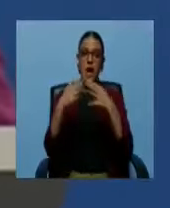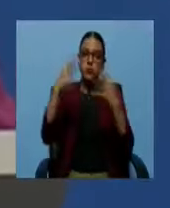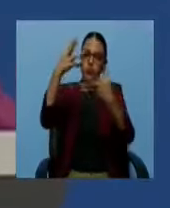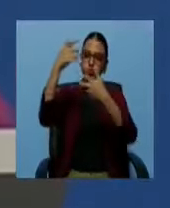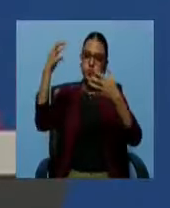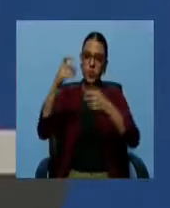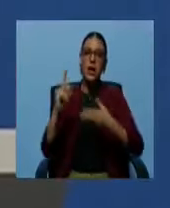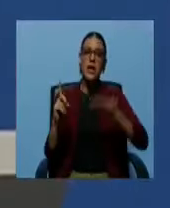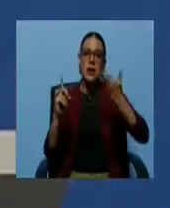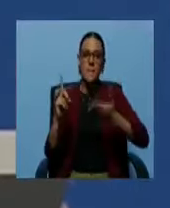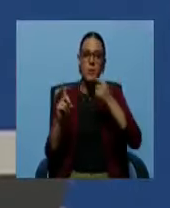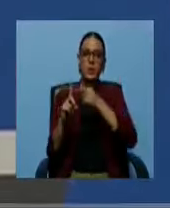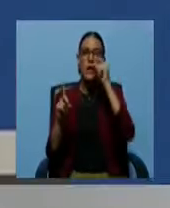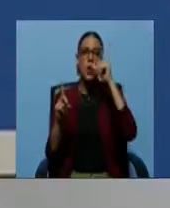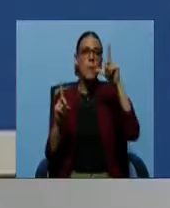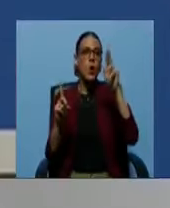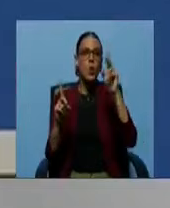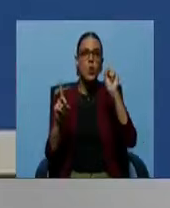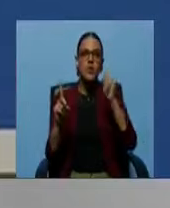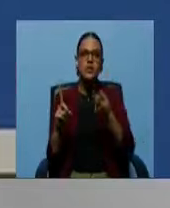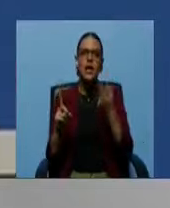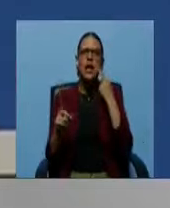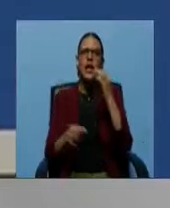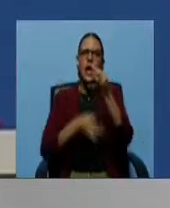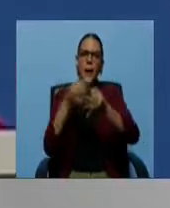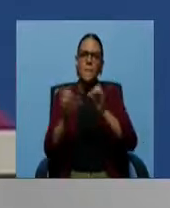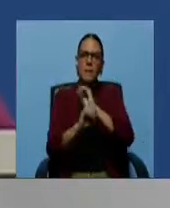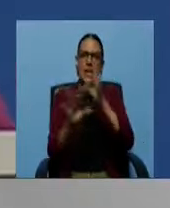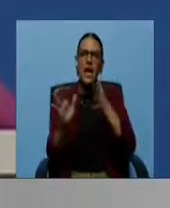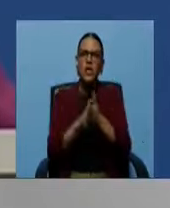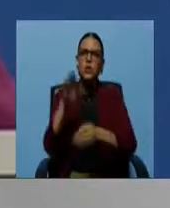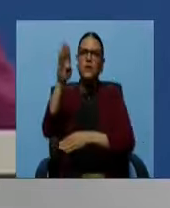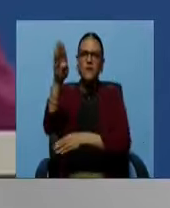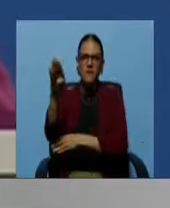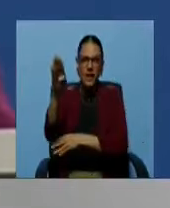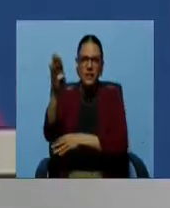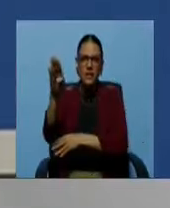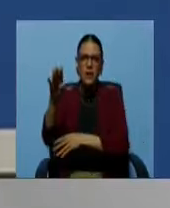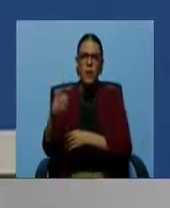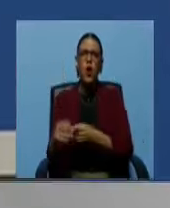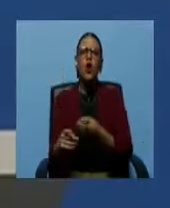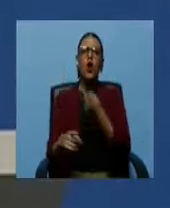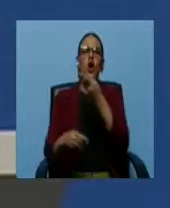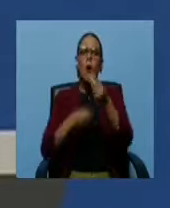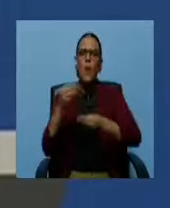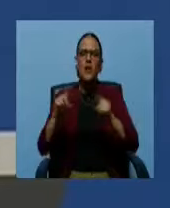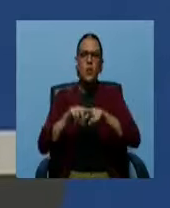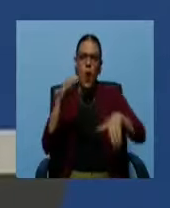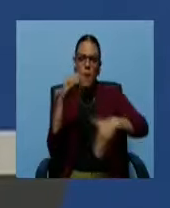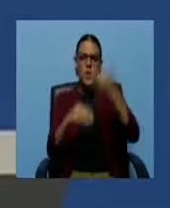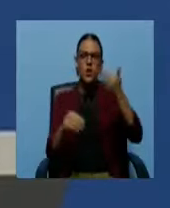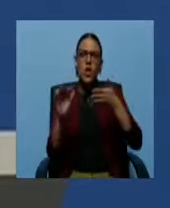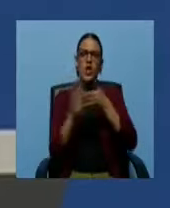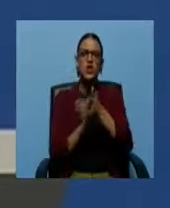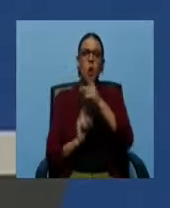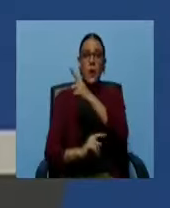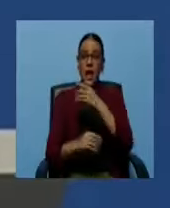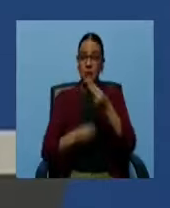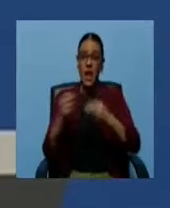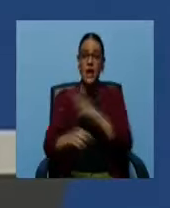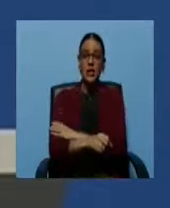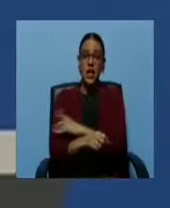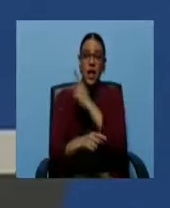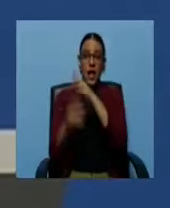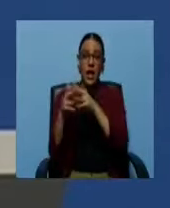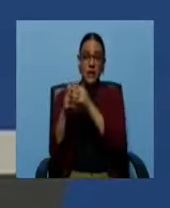Luis Navarrete Horda, que define el fascismo como la vanguardia extremista del capitalismo. Es